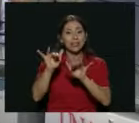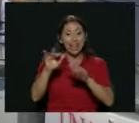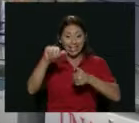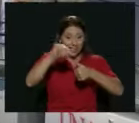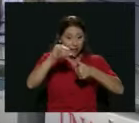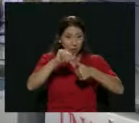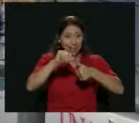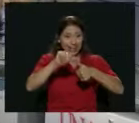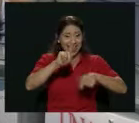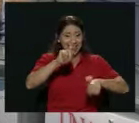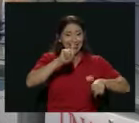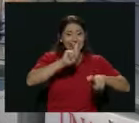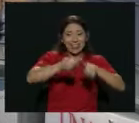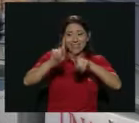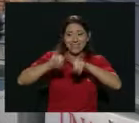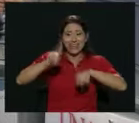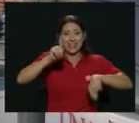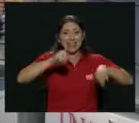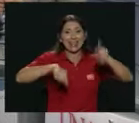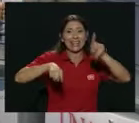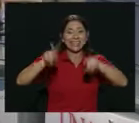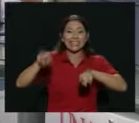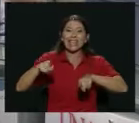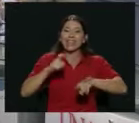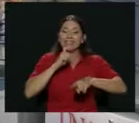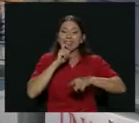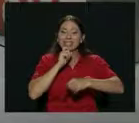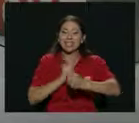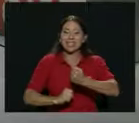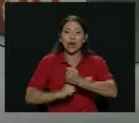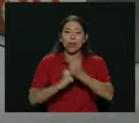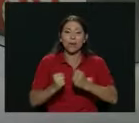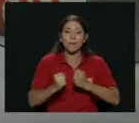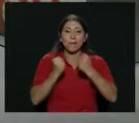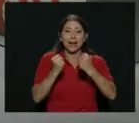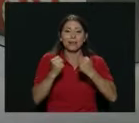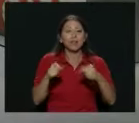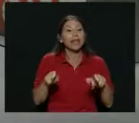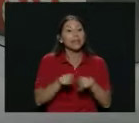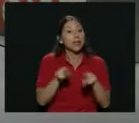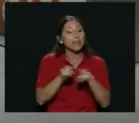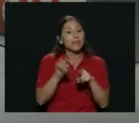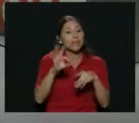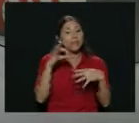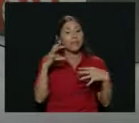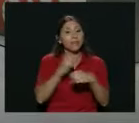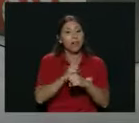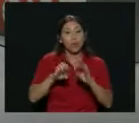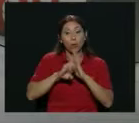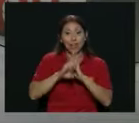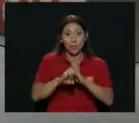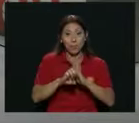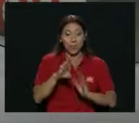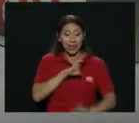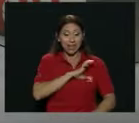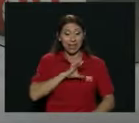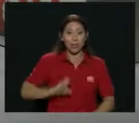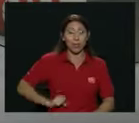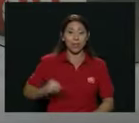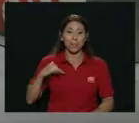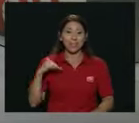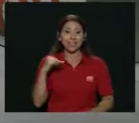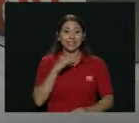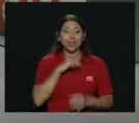bastante disímiles y difíciles de acuerpar, incluso sistemáticamente. Por ejemplo, el gobierno de El Salvador tiene en su